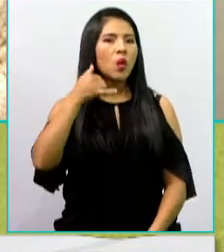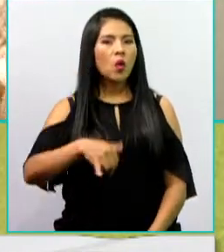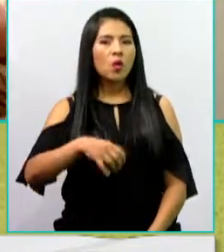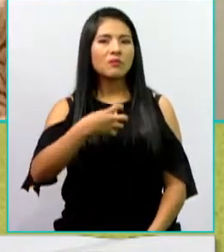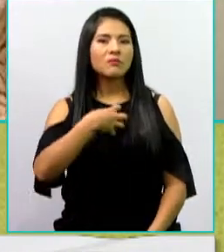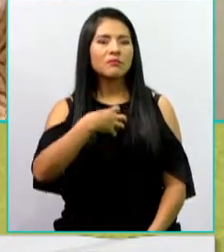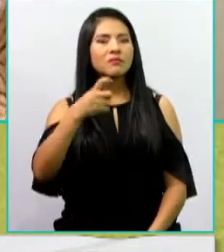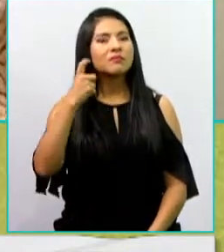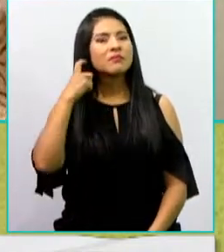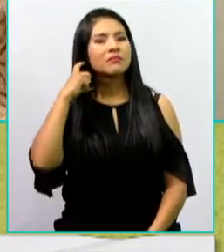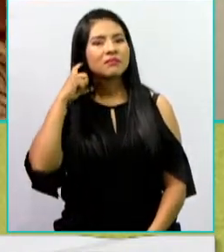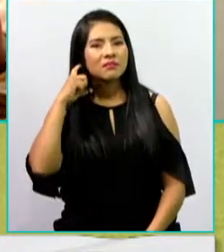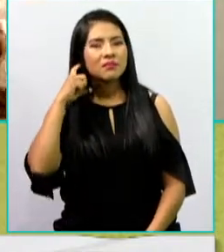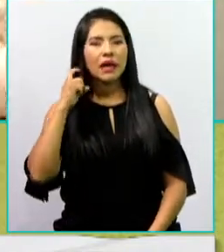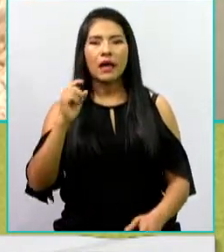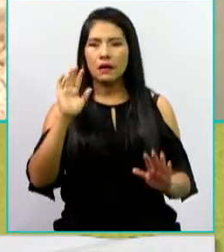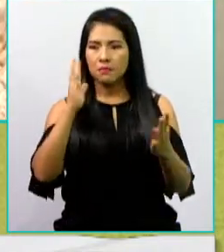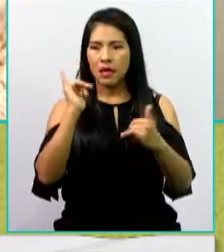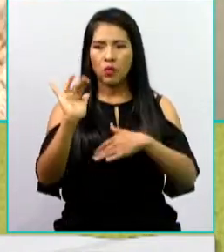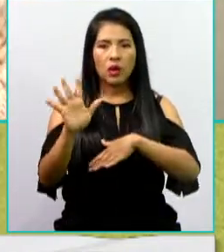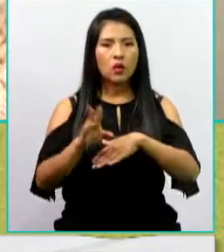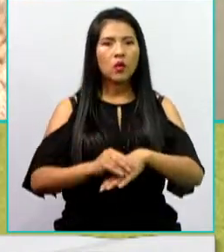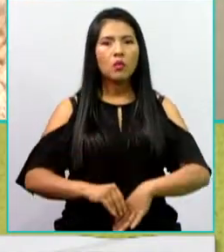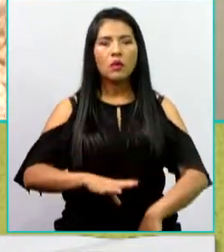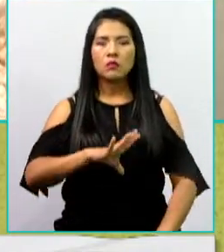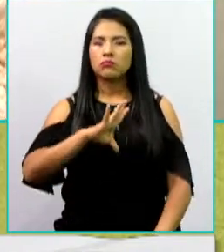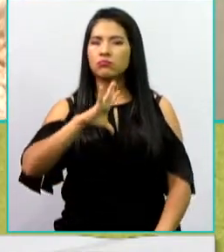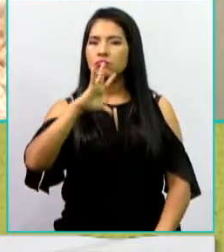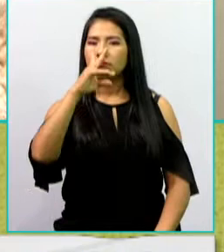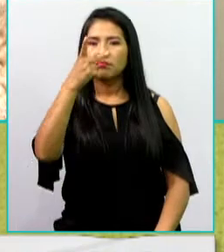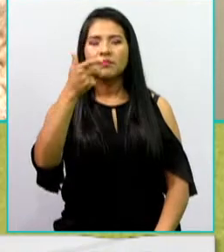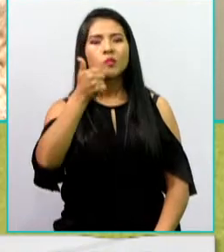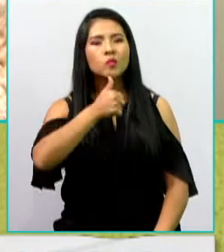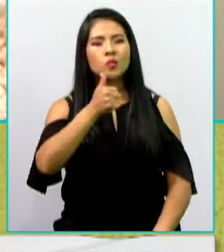muestre esa elegancia de una mujer de pollera, ¿no? Eso